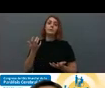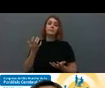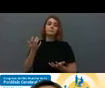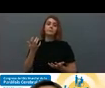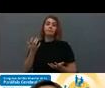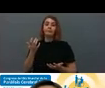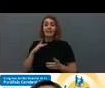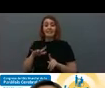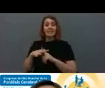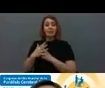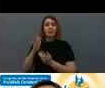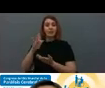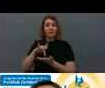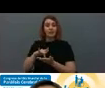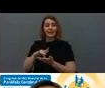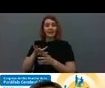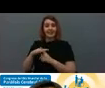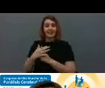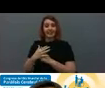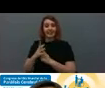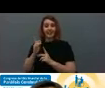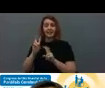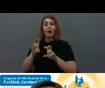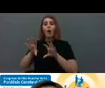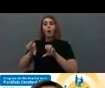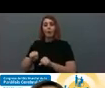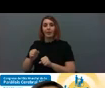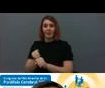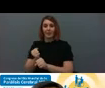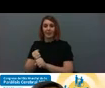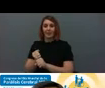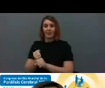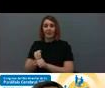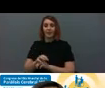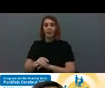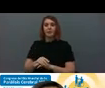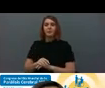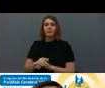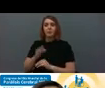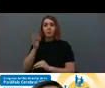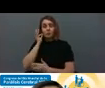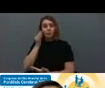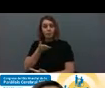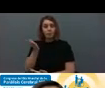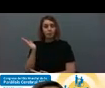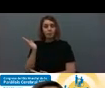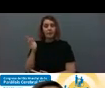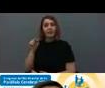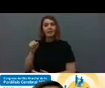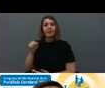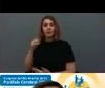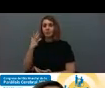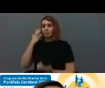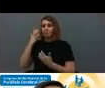cuando cruzamos estas situaciones con la situación de ocupación, ¿vale? De ocupación laboral de las mujeres, esto se incrementa